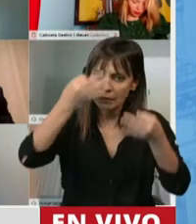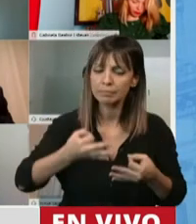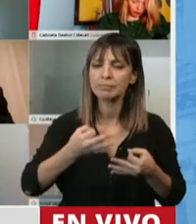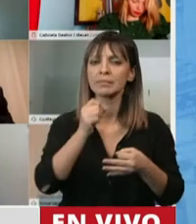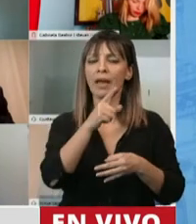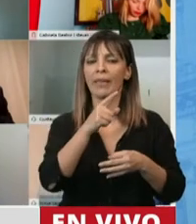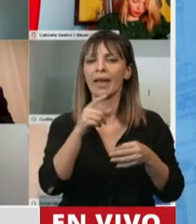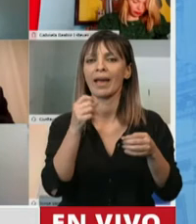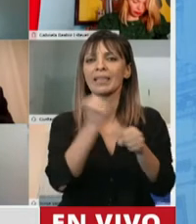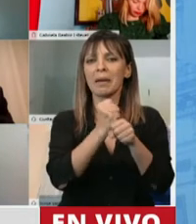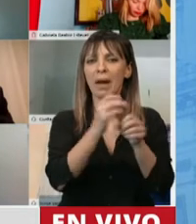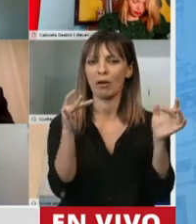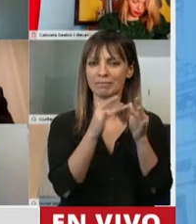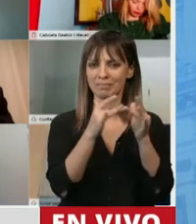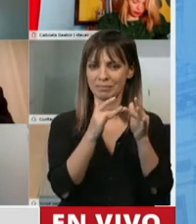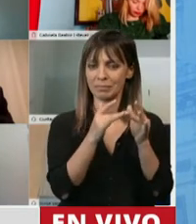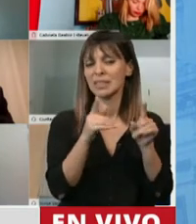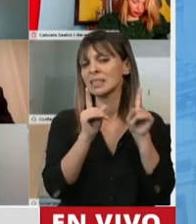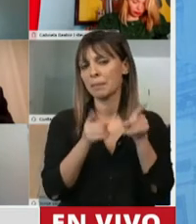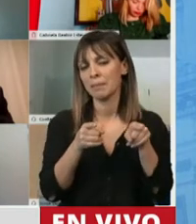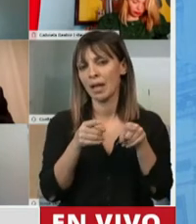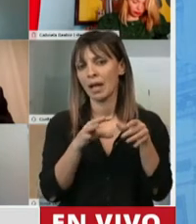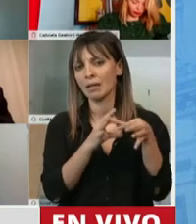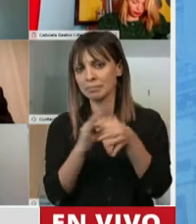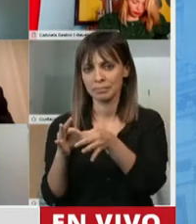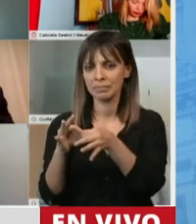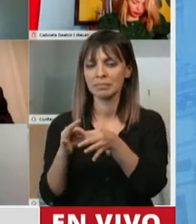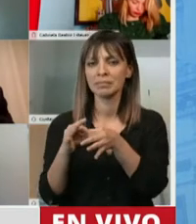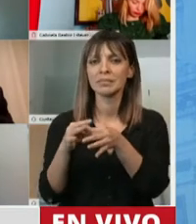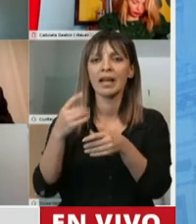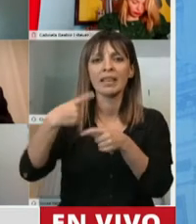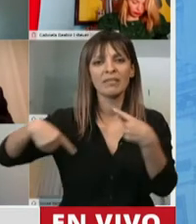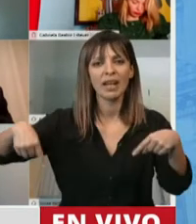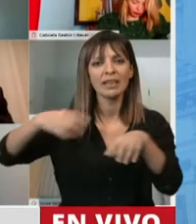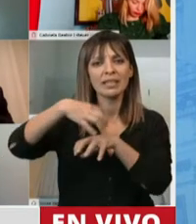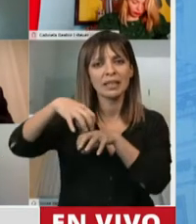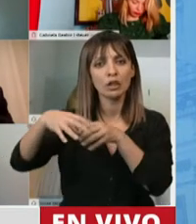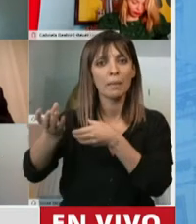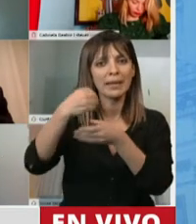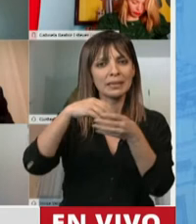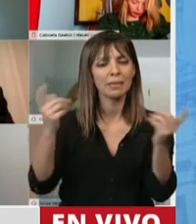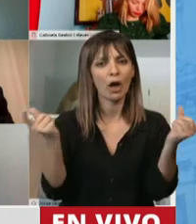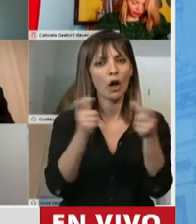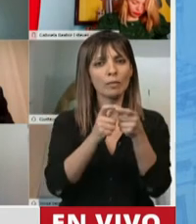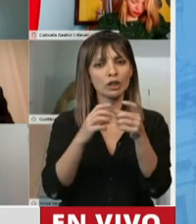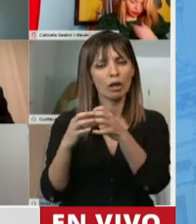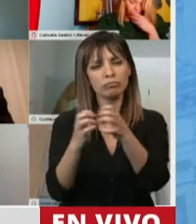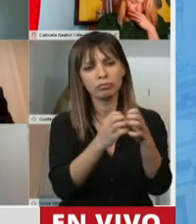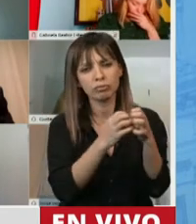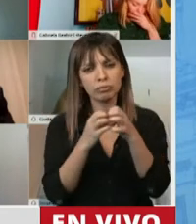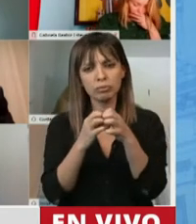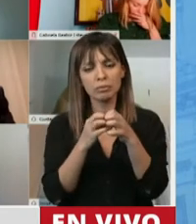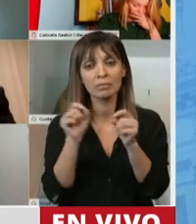discutida y en línea con lo consensuado por distintos sectores que intervinieron en el debate en comisión, que la